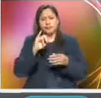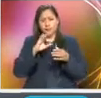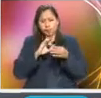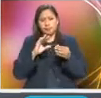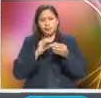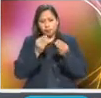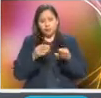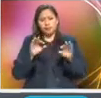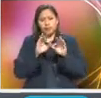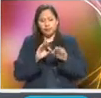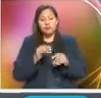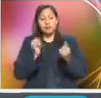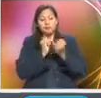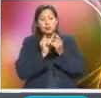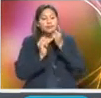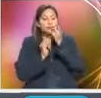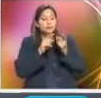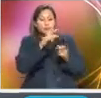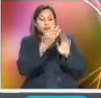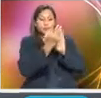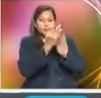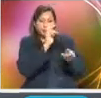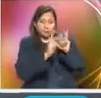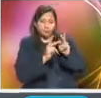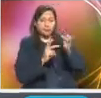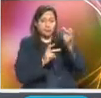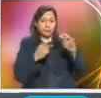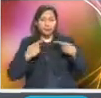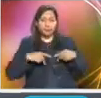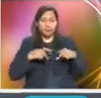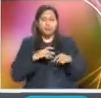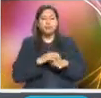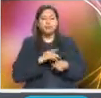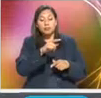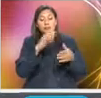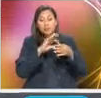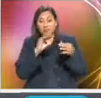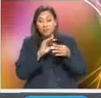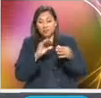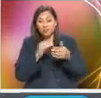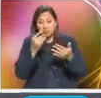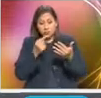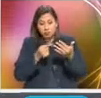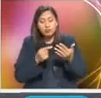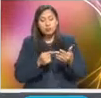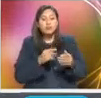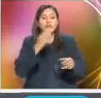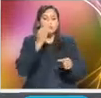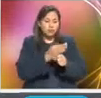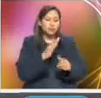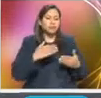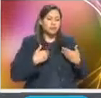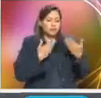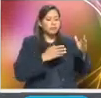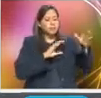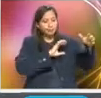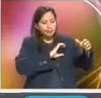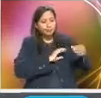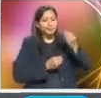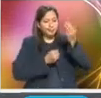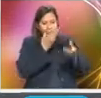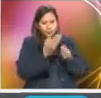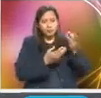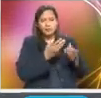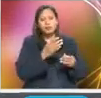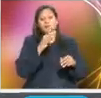es muy importante decirles que hablen con esa persona. Todo lo que le tengan que decir es el momento de decírselo, porque probablemente sea la